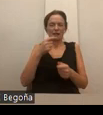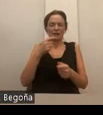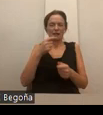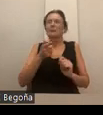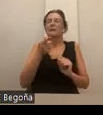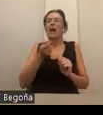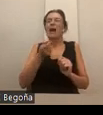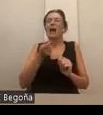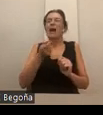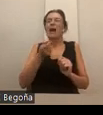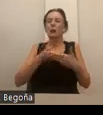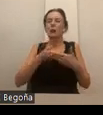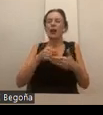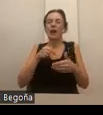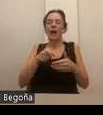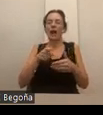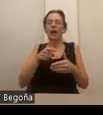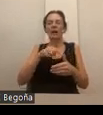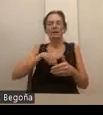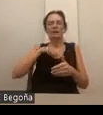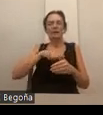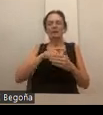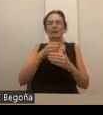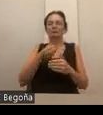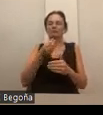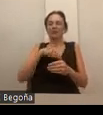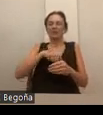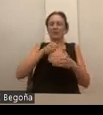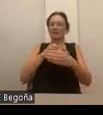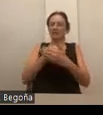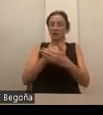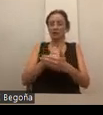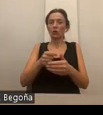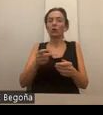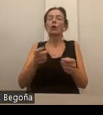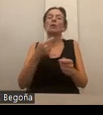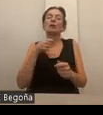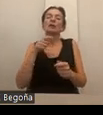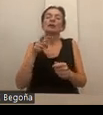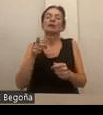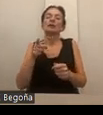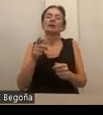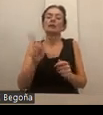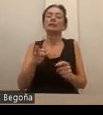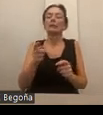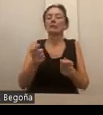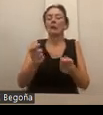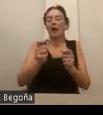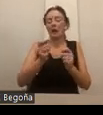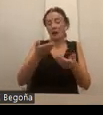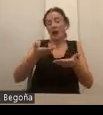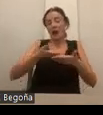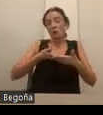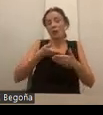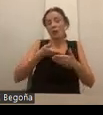a que haya menor absorción de la glucosa, tiene un efecto saciante, por tanto, y nos puede ayudar